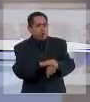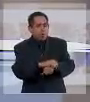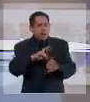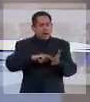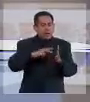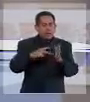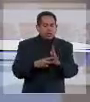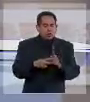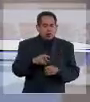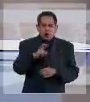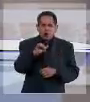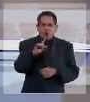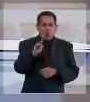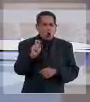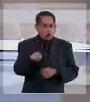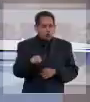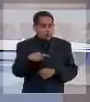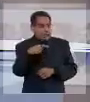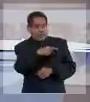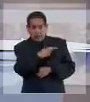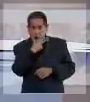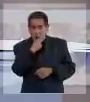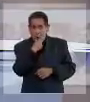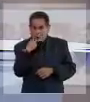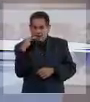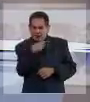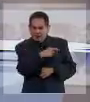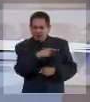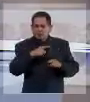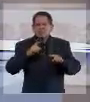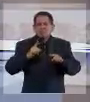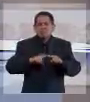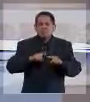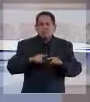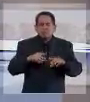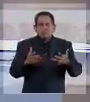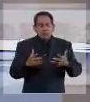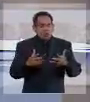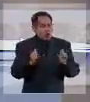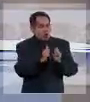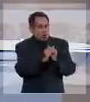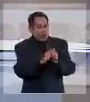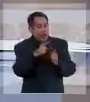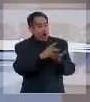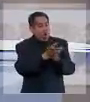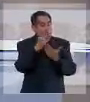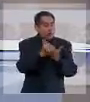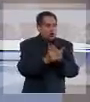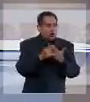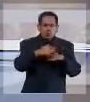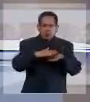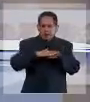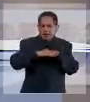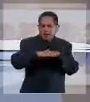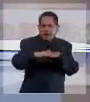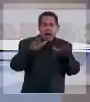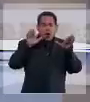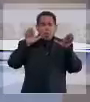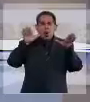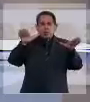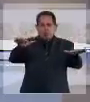ingeniero Riobó. Este señor participó para él hacer el proyecto de las pistas del nuevo